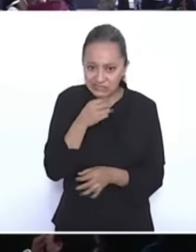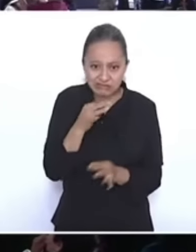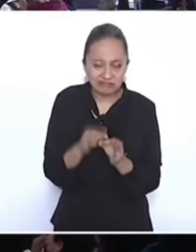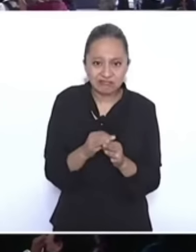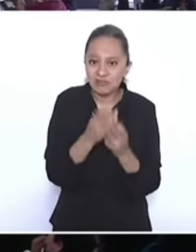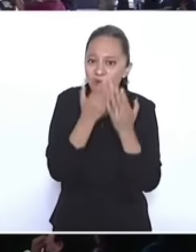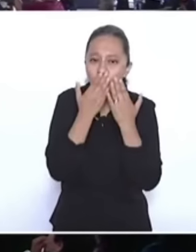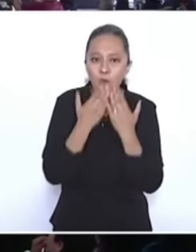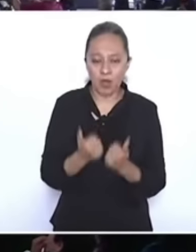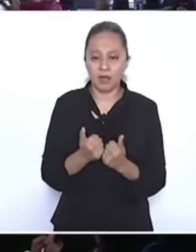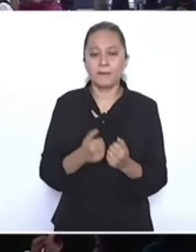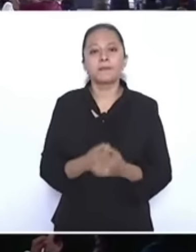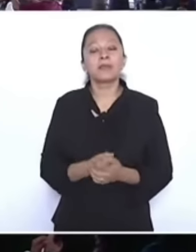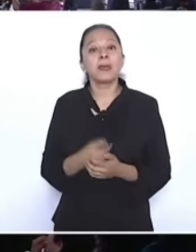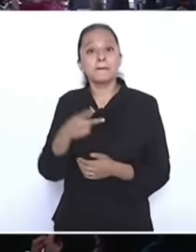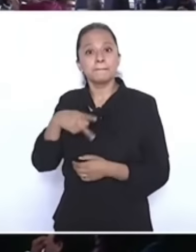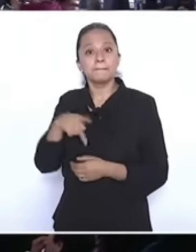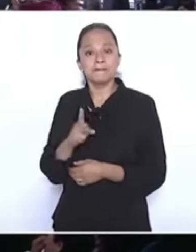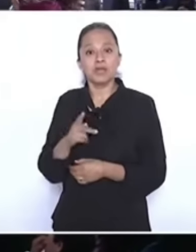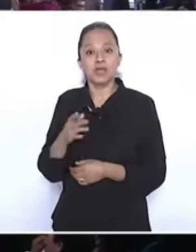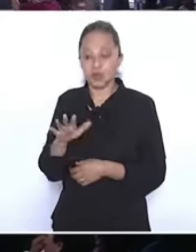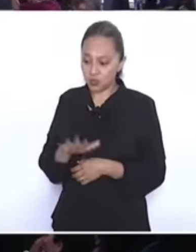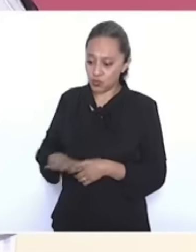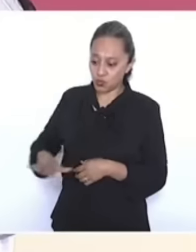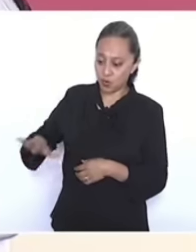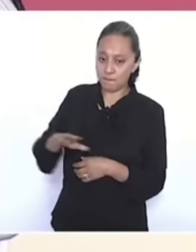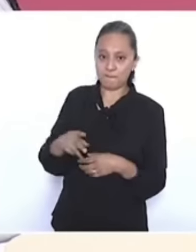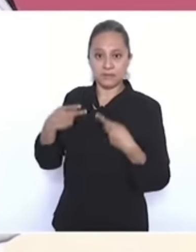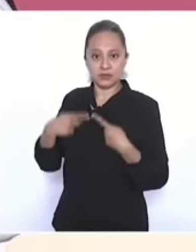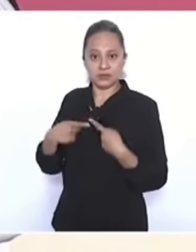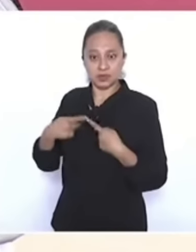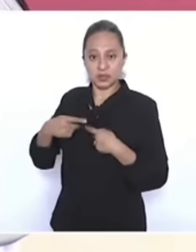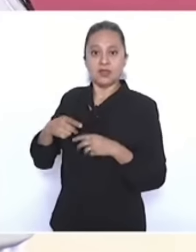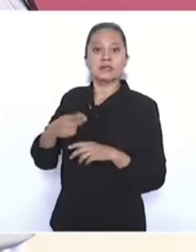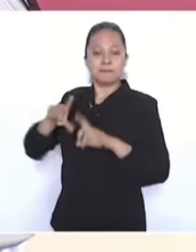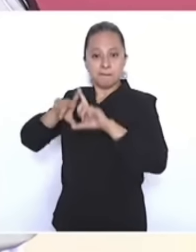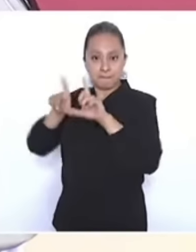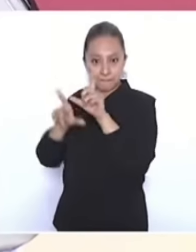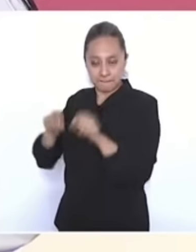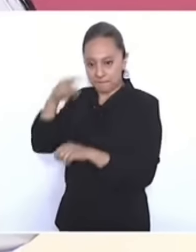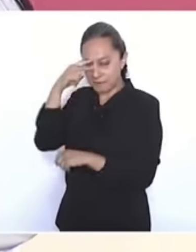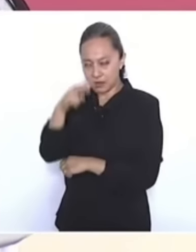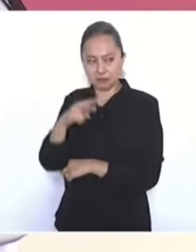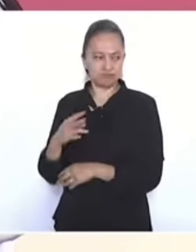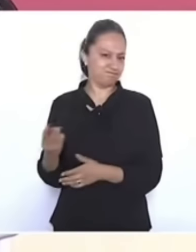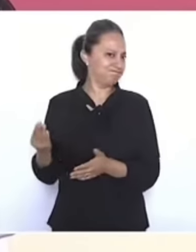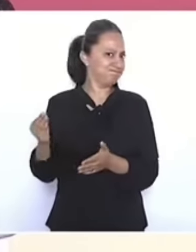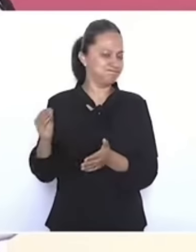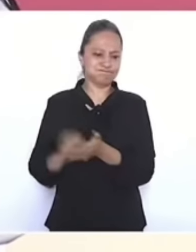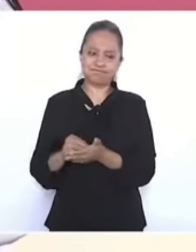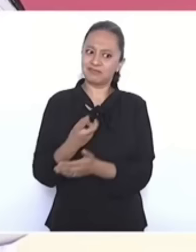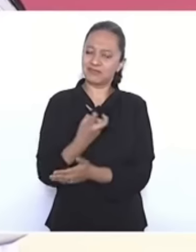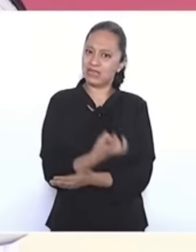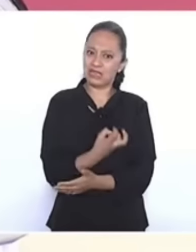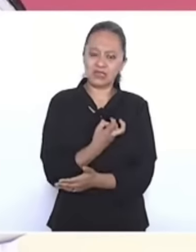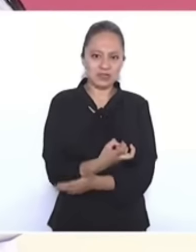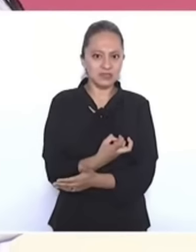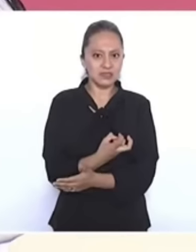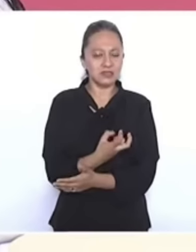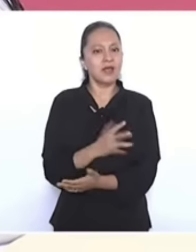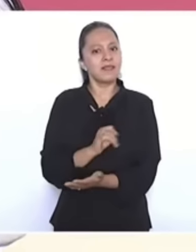el pueblo de México se organizó y rechazó este destino. Señaló contundentemente que había